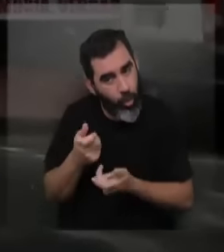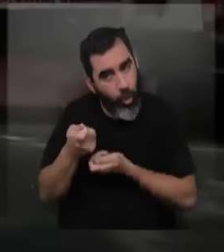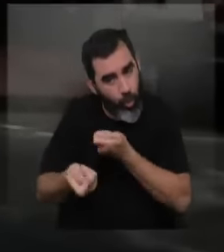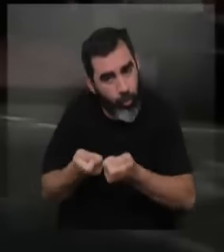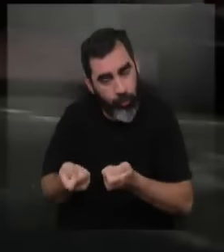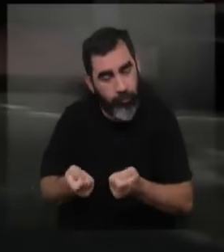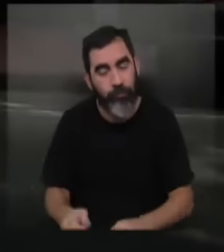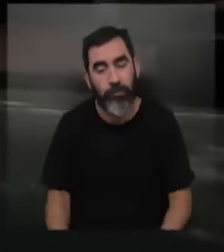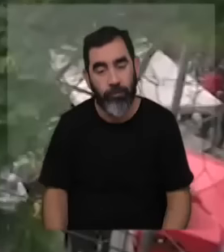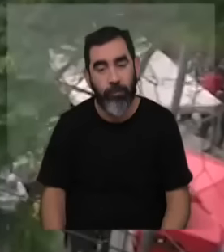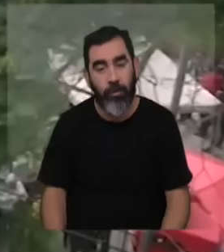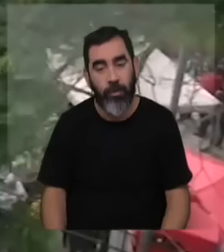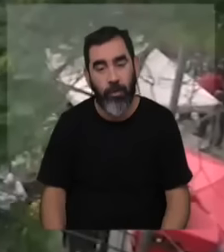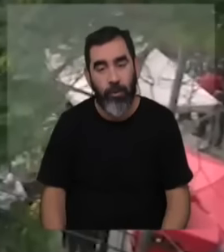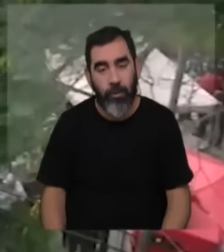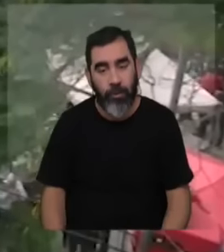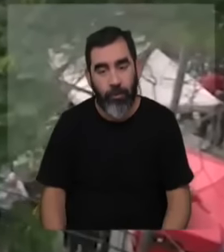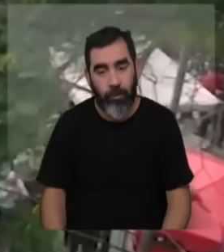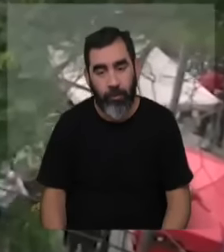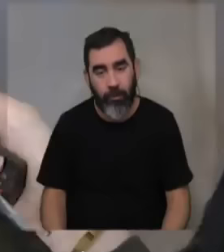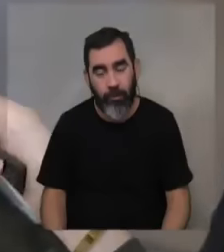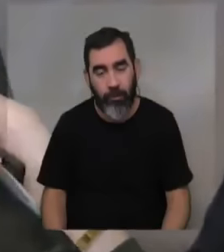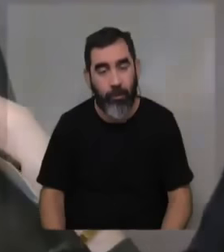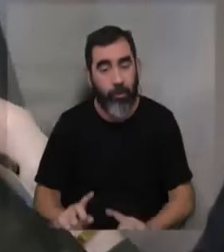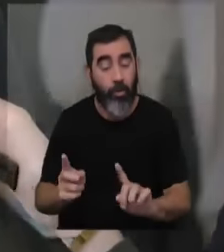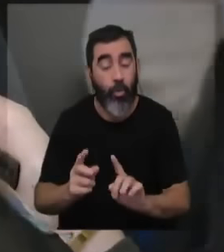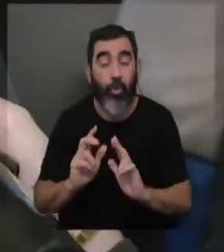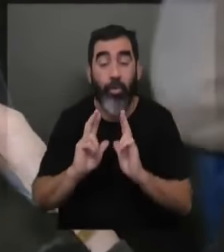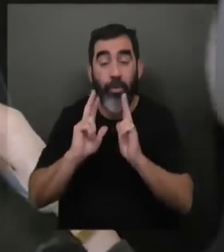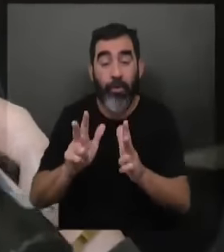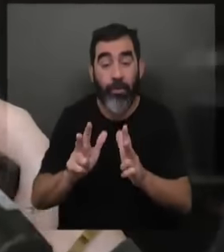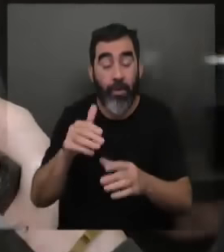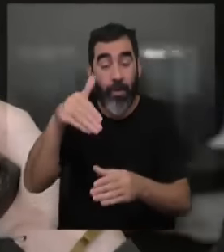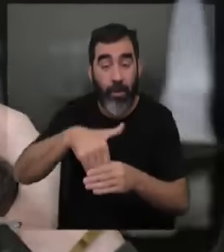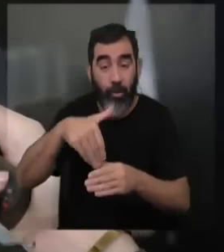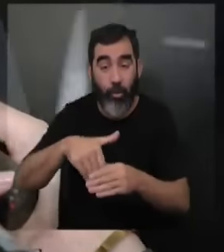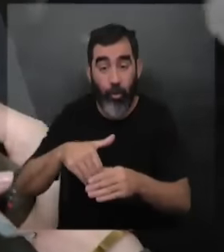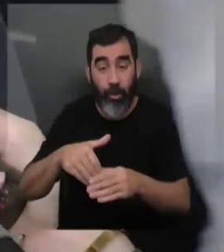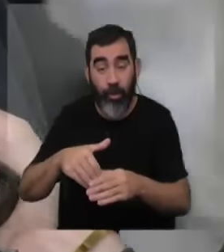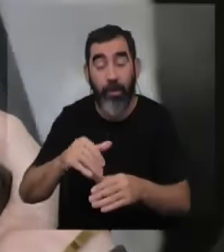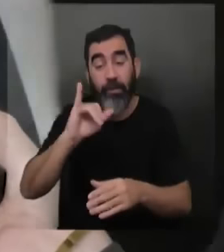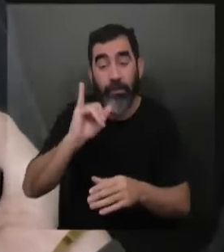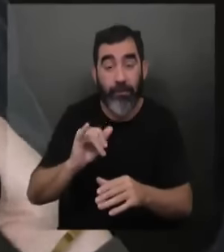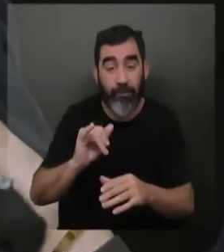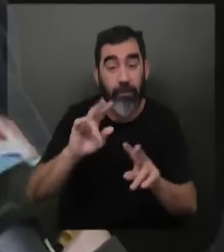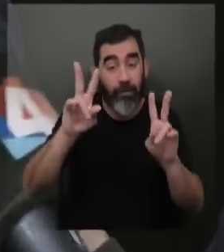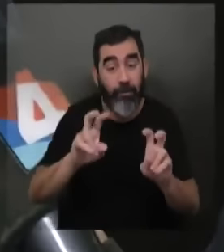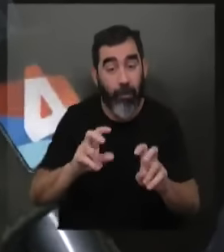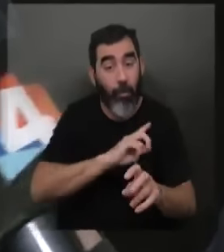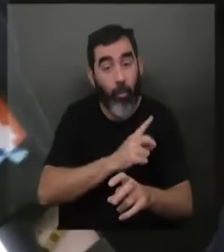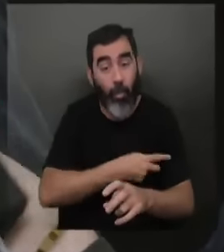muy desencadenante que si bien no se expresa en términos electorales se expresa así en términos